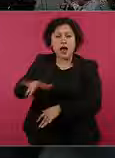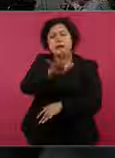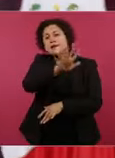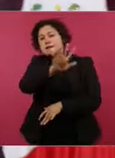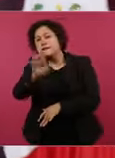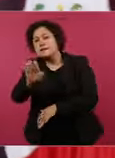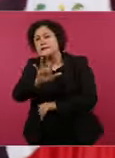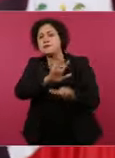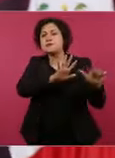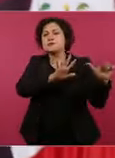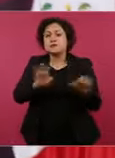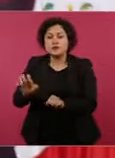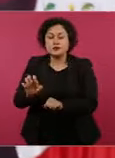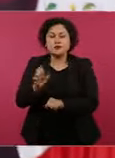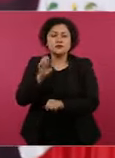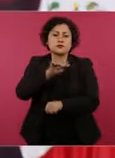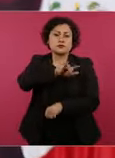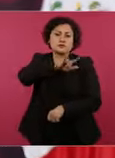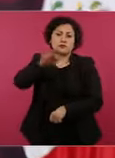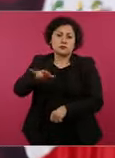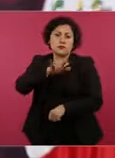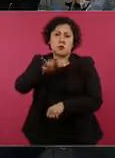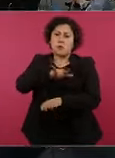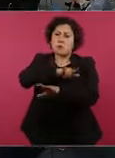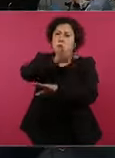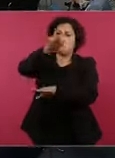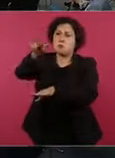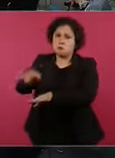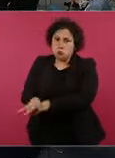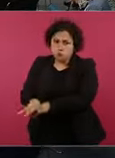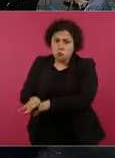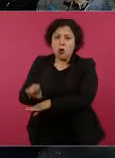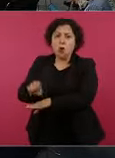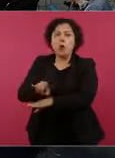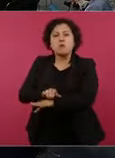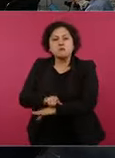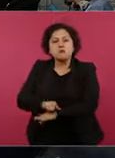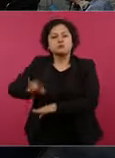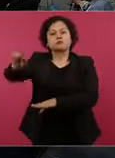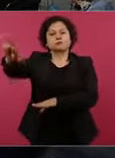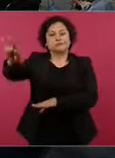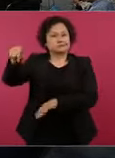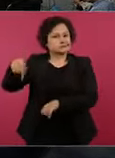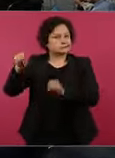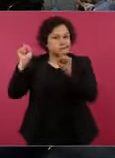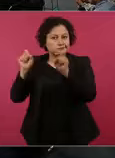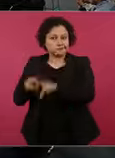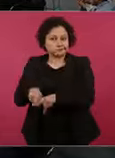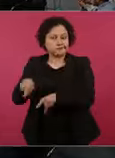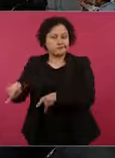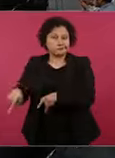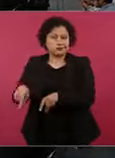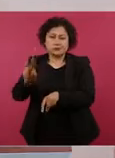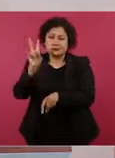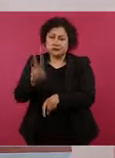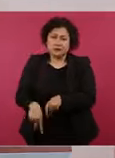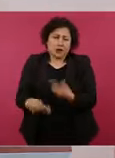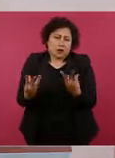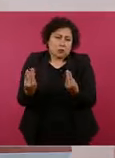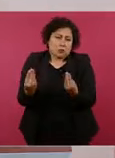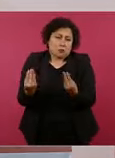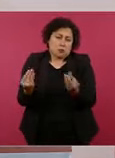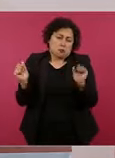aterrizan o salen de Cancún llenos de turistas